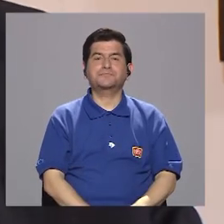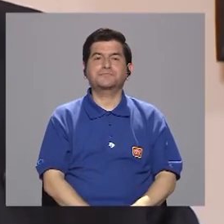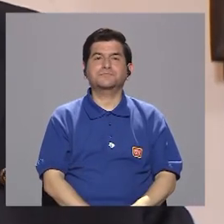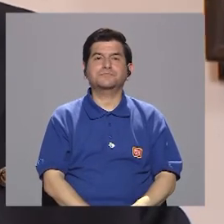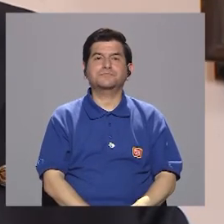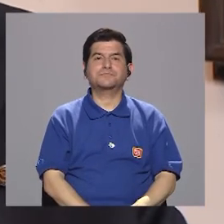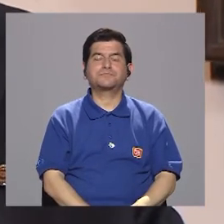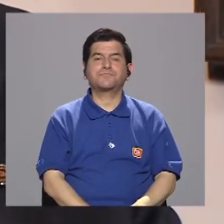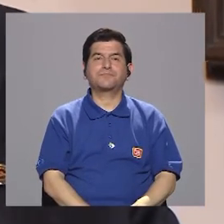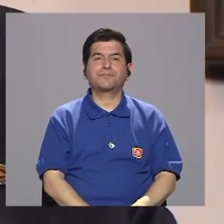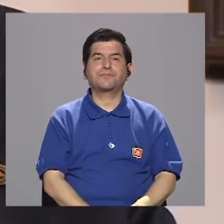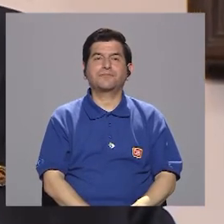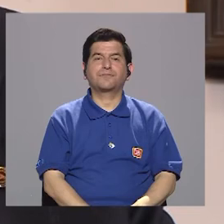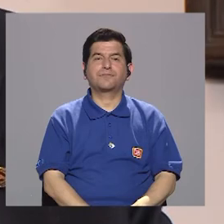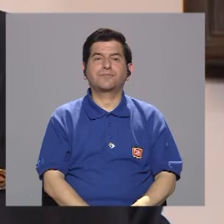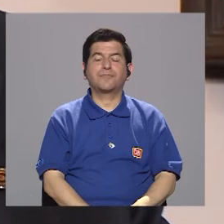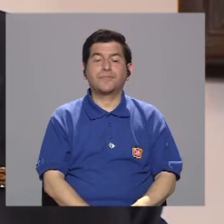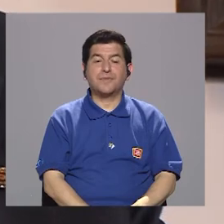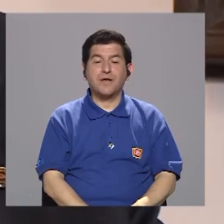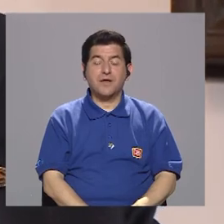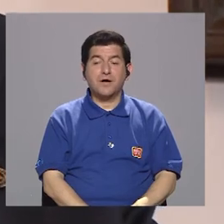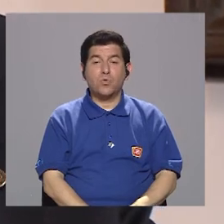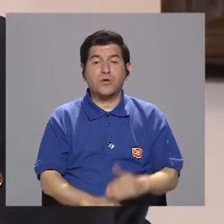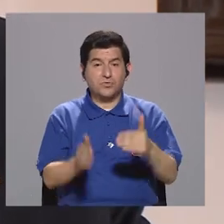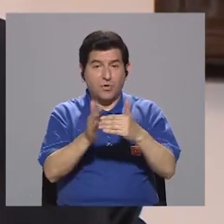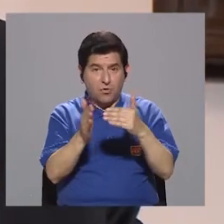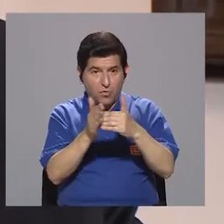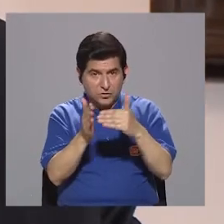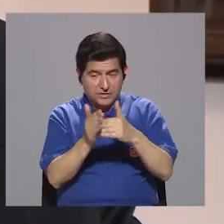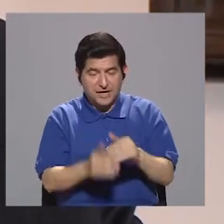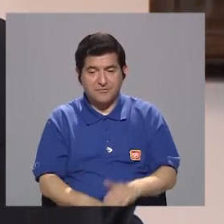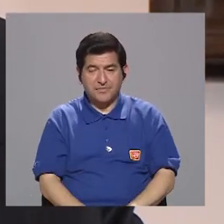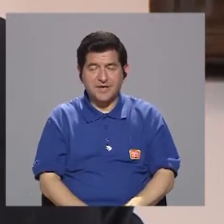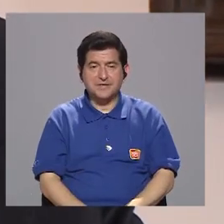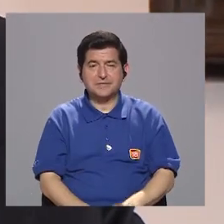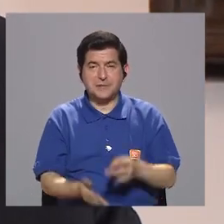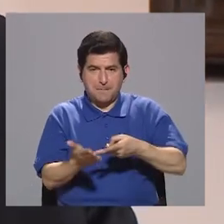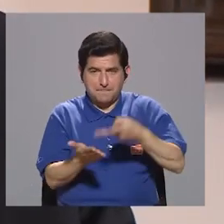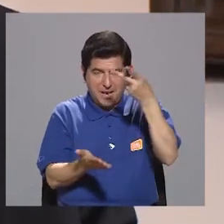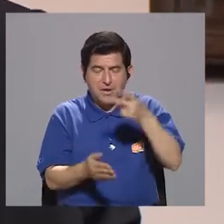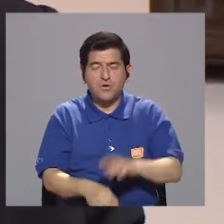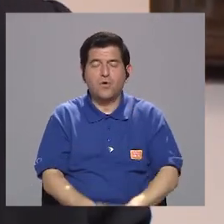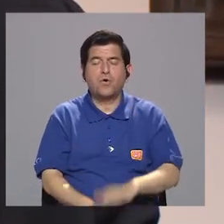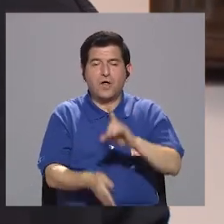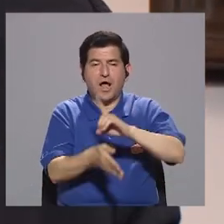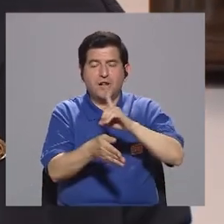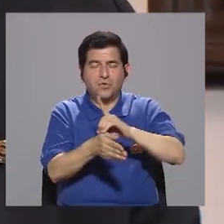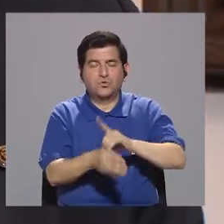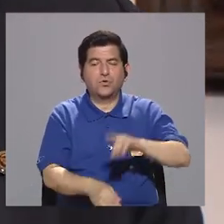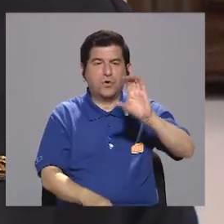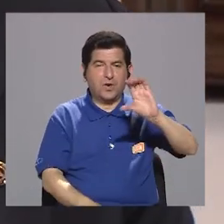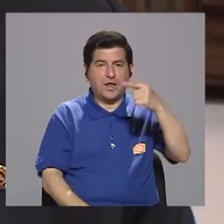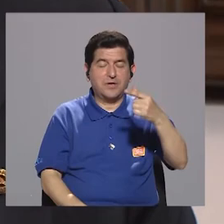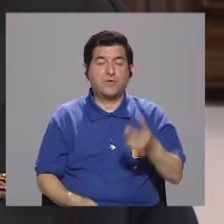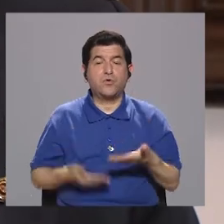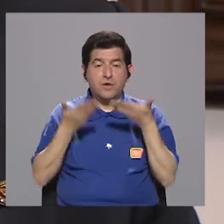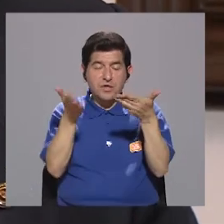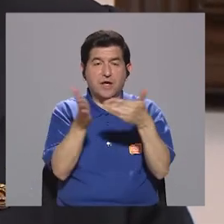cuando vino la reivindicación del doctor Calderón y se le iban a devolver sus